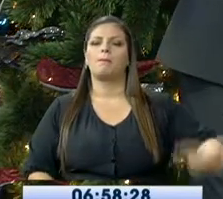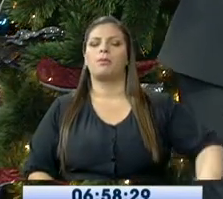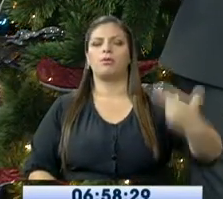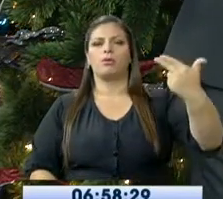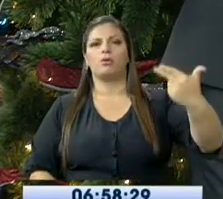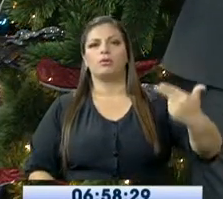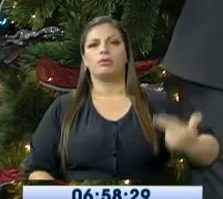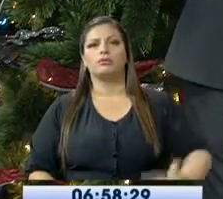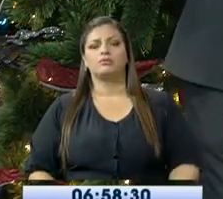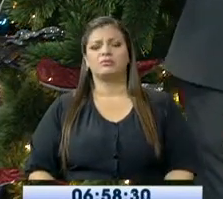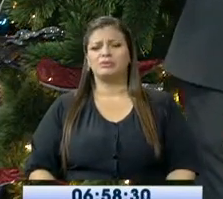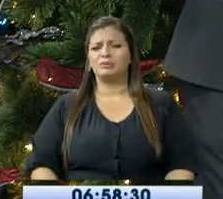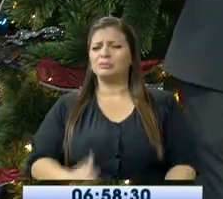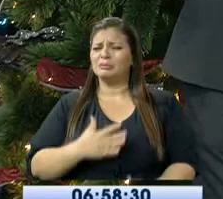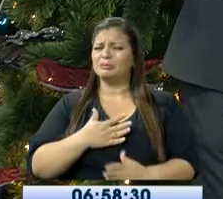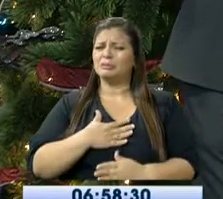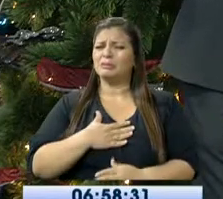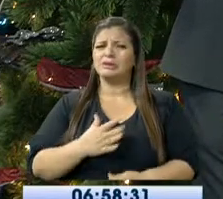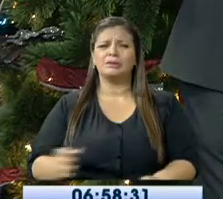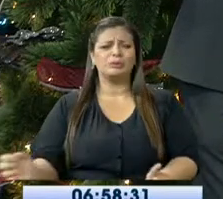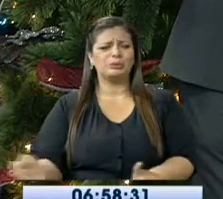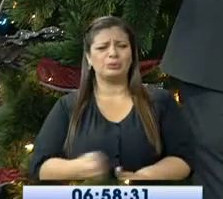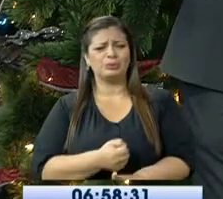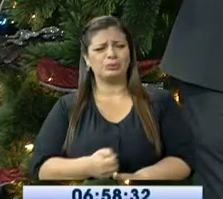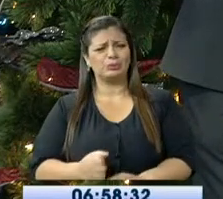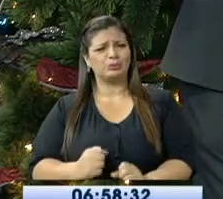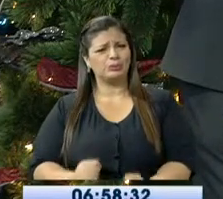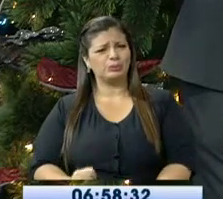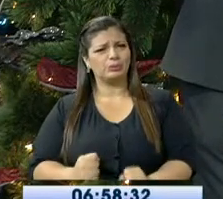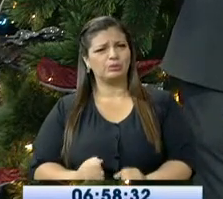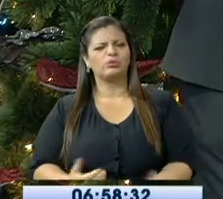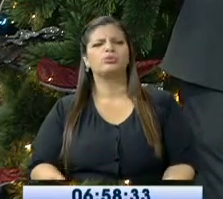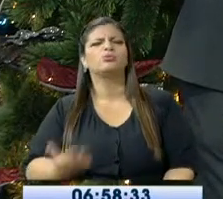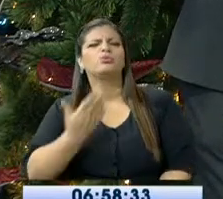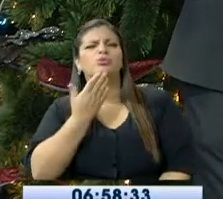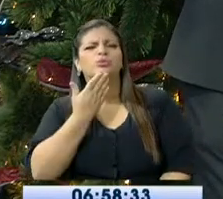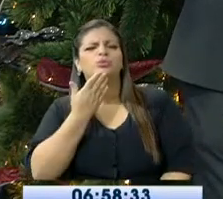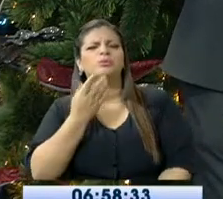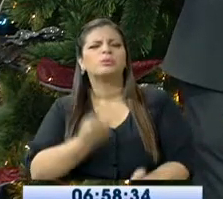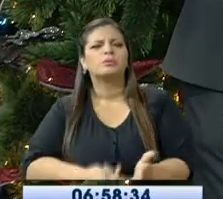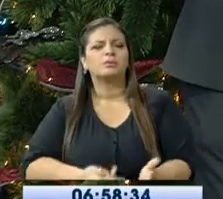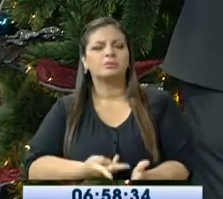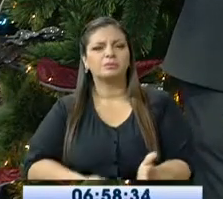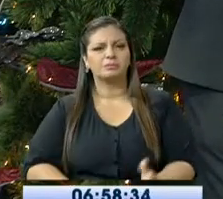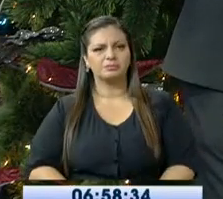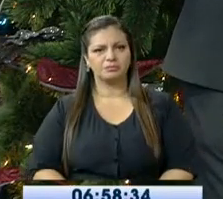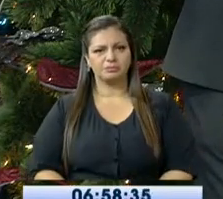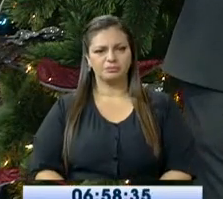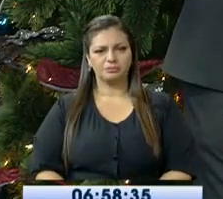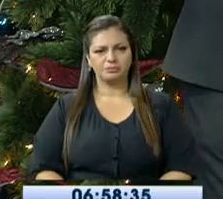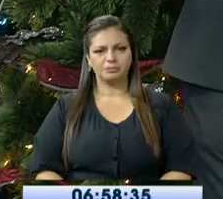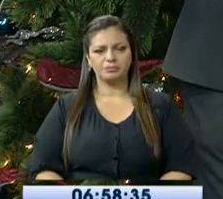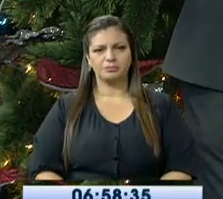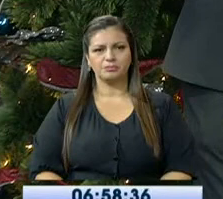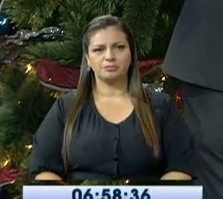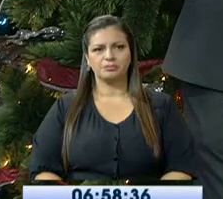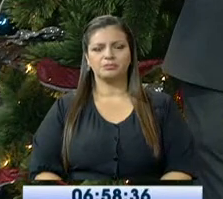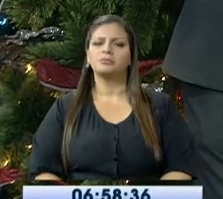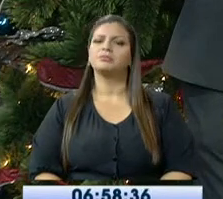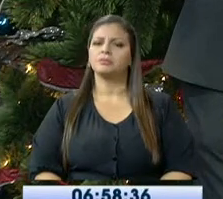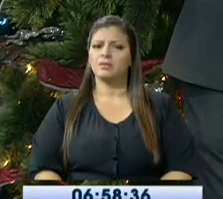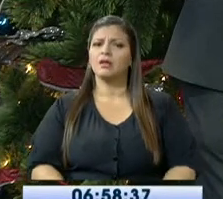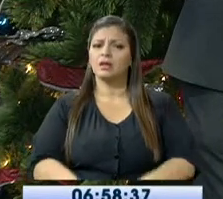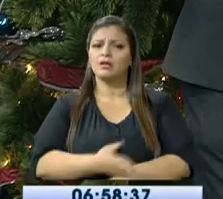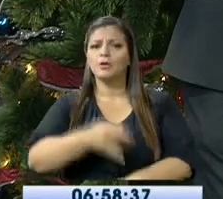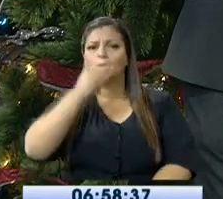en nuestro seno familiar. Sin duda, esto, por increíble que parezca, mientras el menor de apenas un año, 8 meses, se encontraba